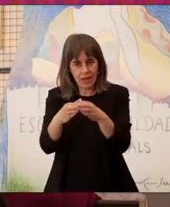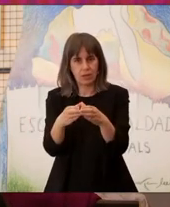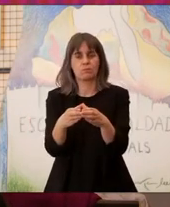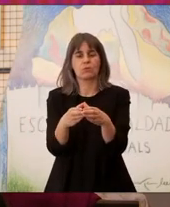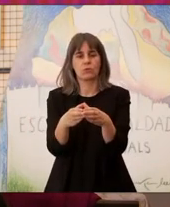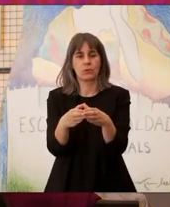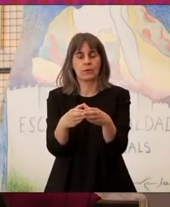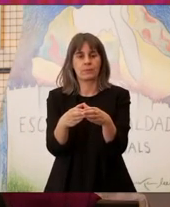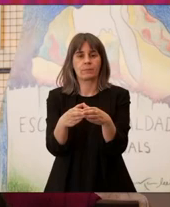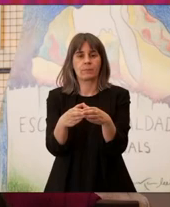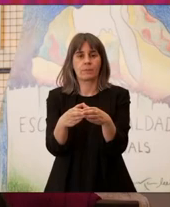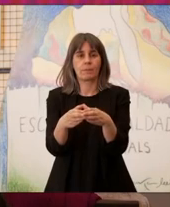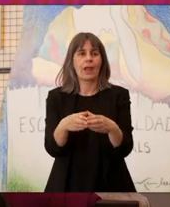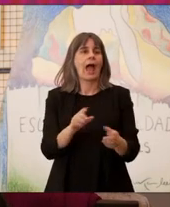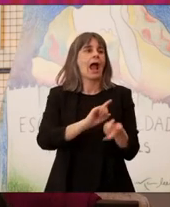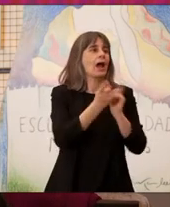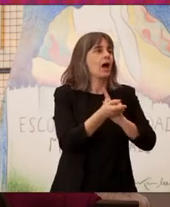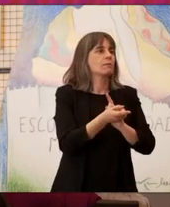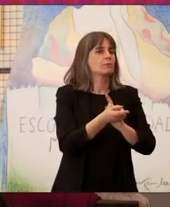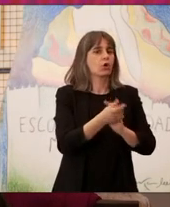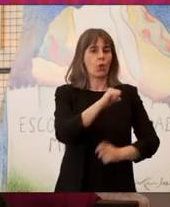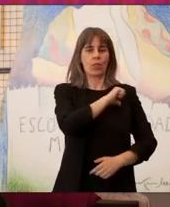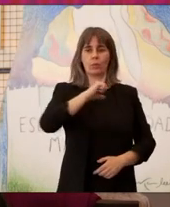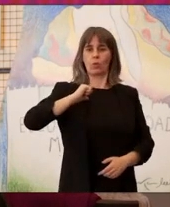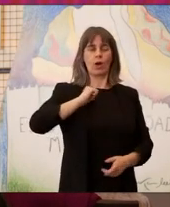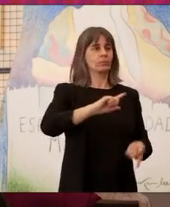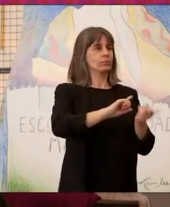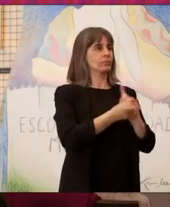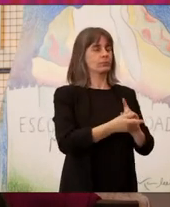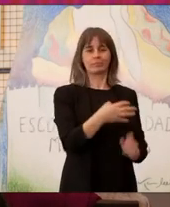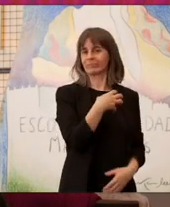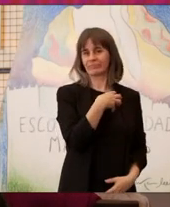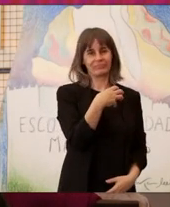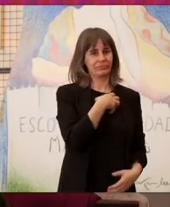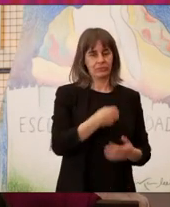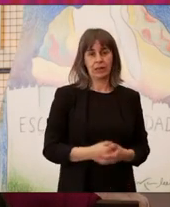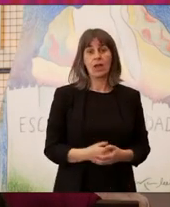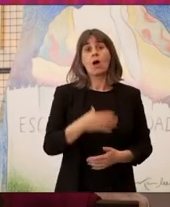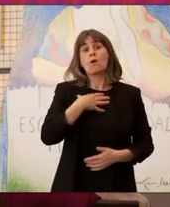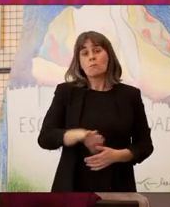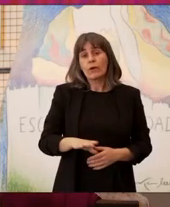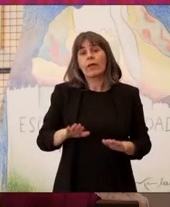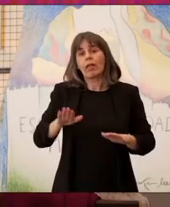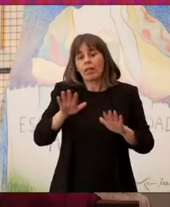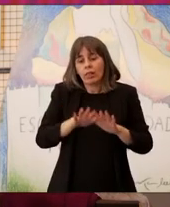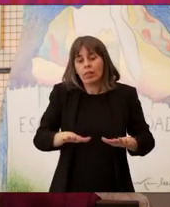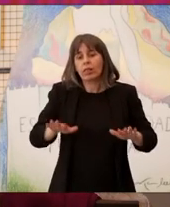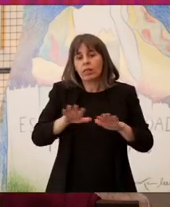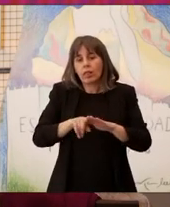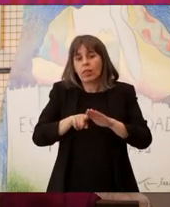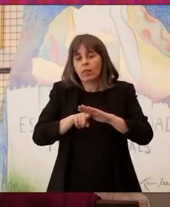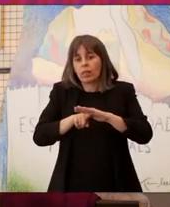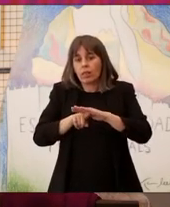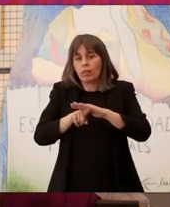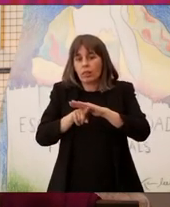no son cambios que se puedan realizar individualmente que puede ser que esto lo retrase Sí pero de todos modos